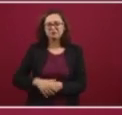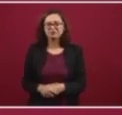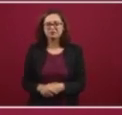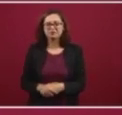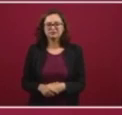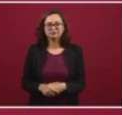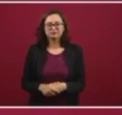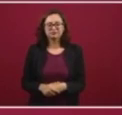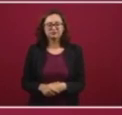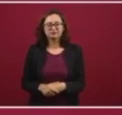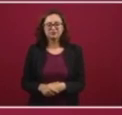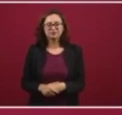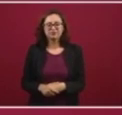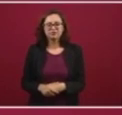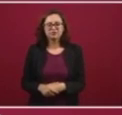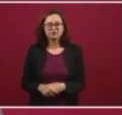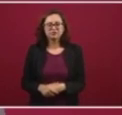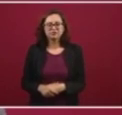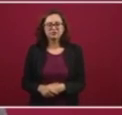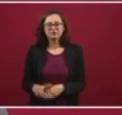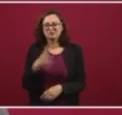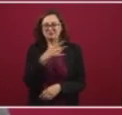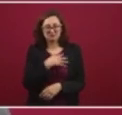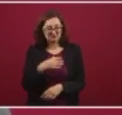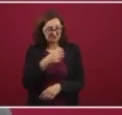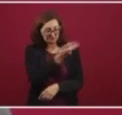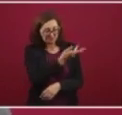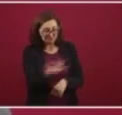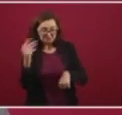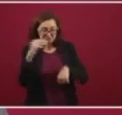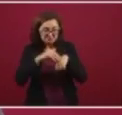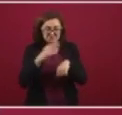aunque los hijos no se porten bien.